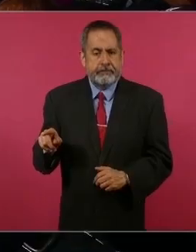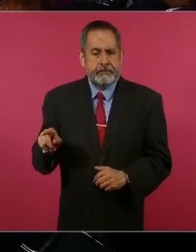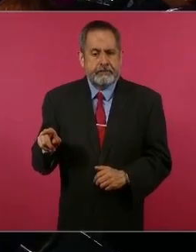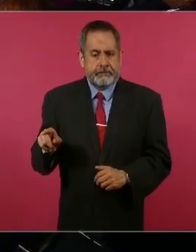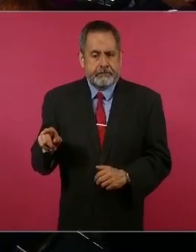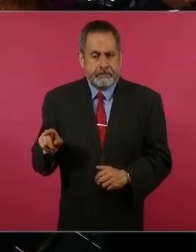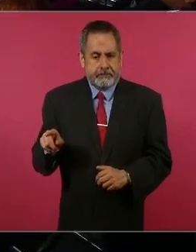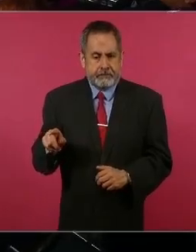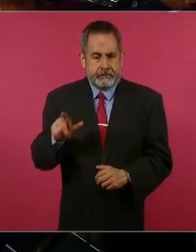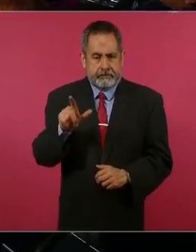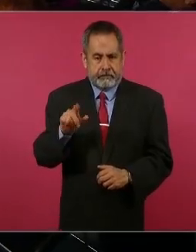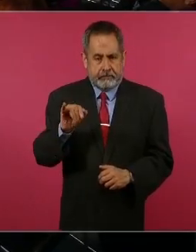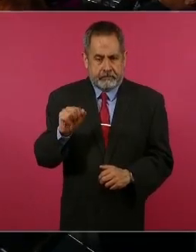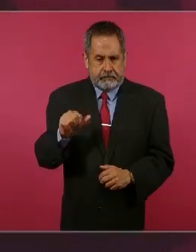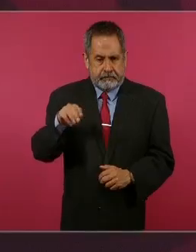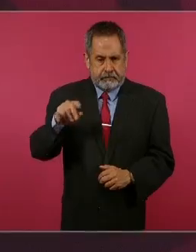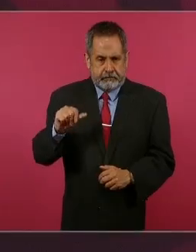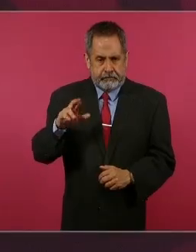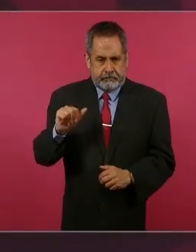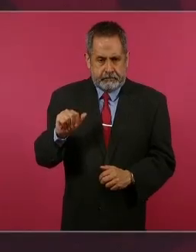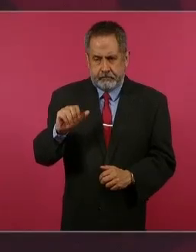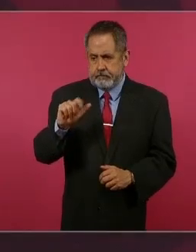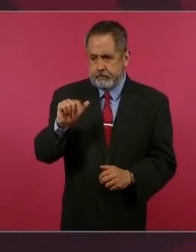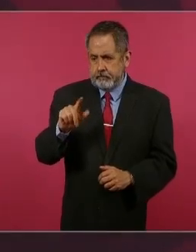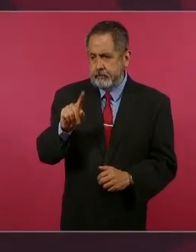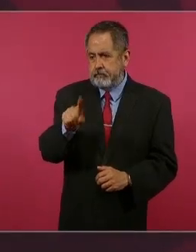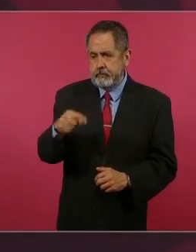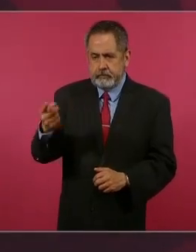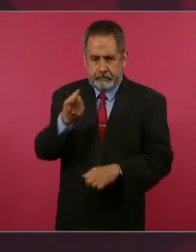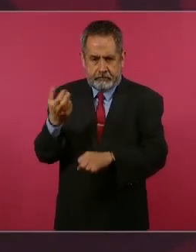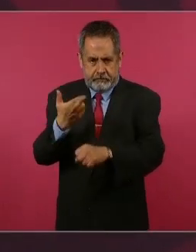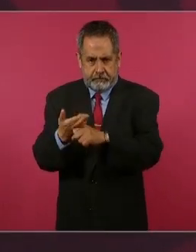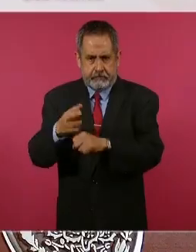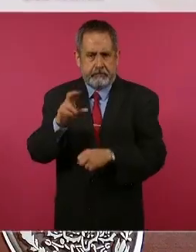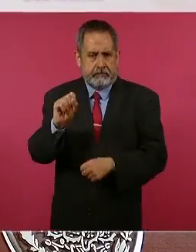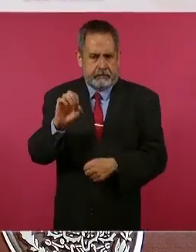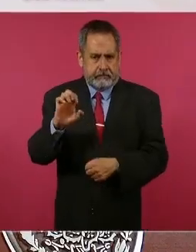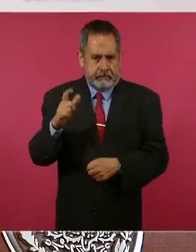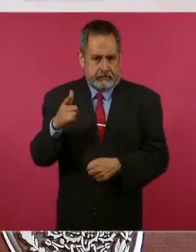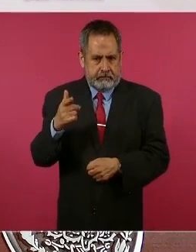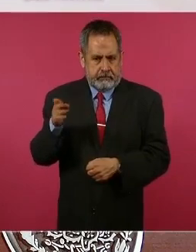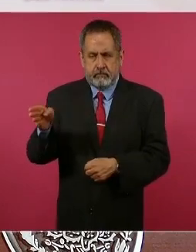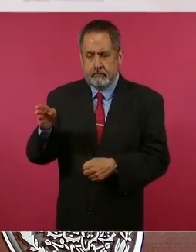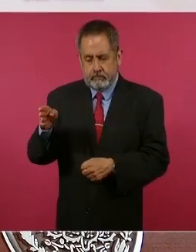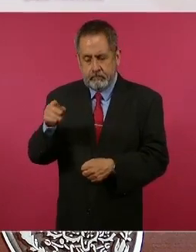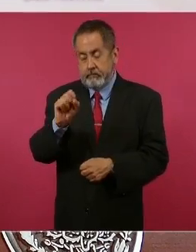Luisa María Alcalde, la secretaria de Gobernación, va a haber